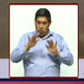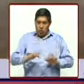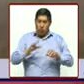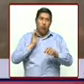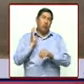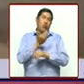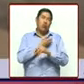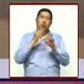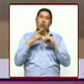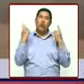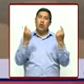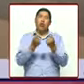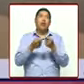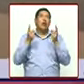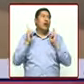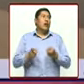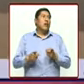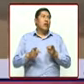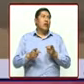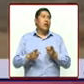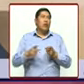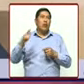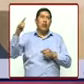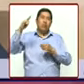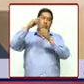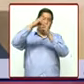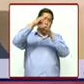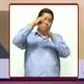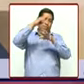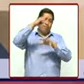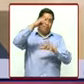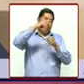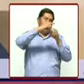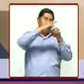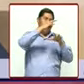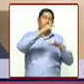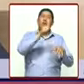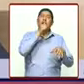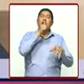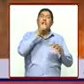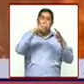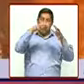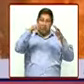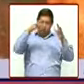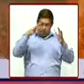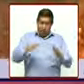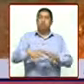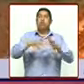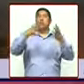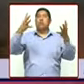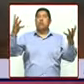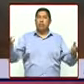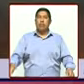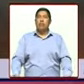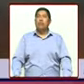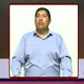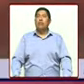departamento, así como a descargas de contenedores de agua, es decir, las cajas guardián.